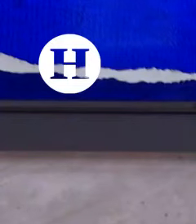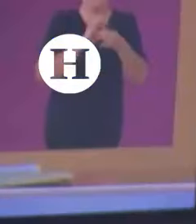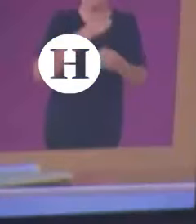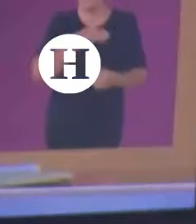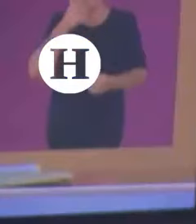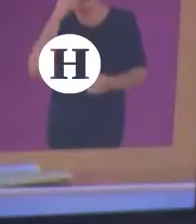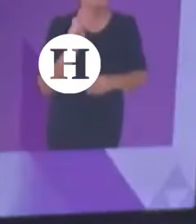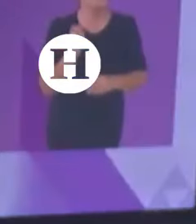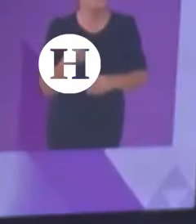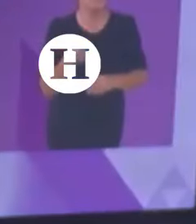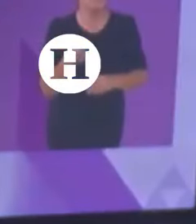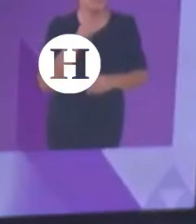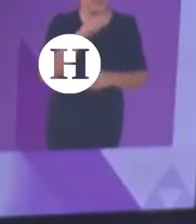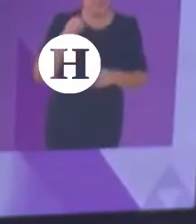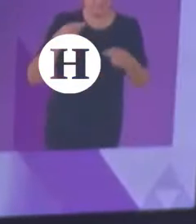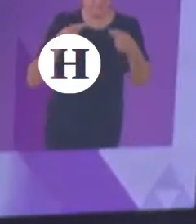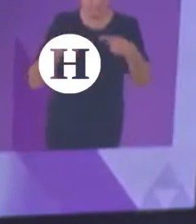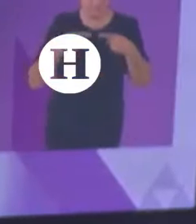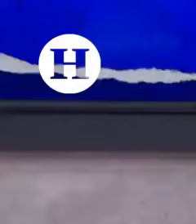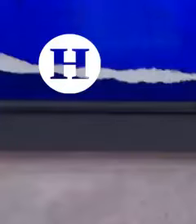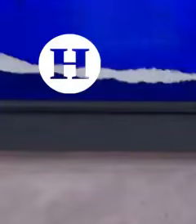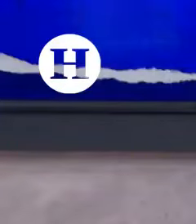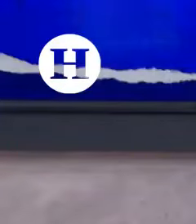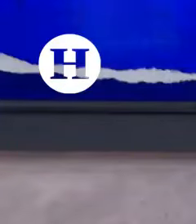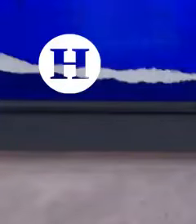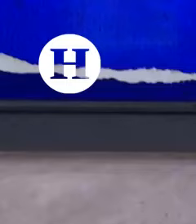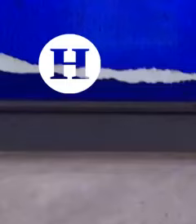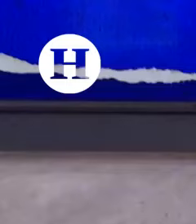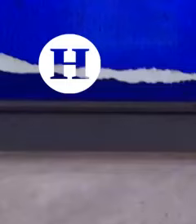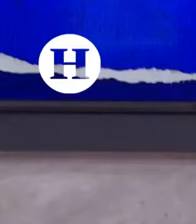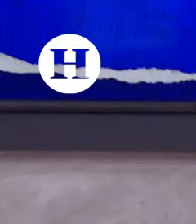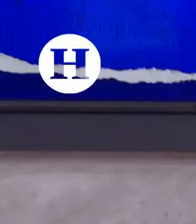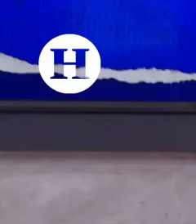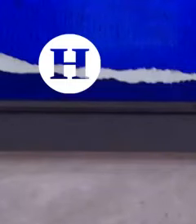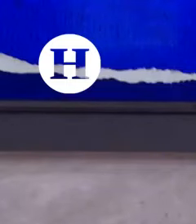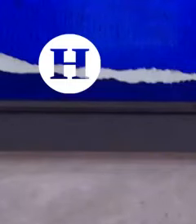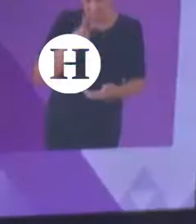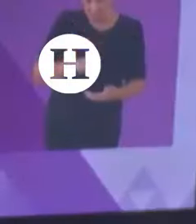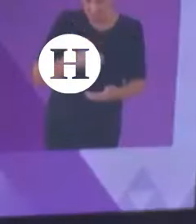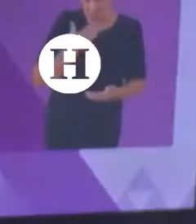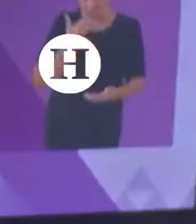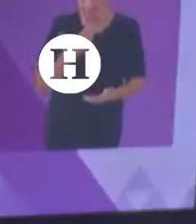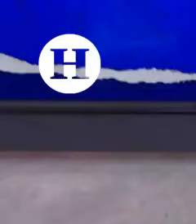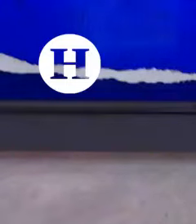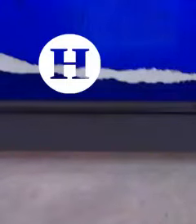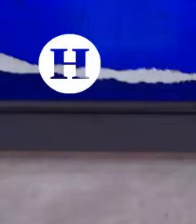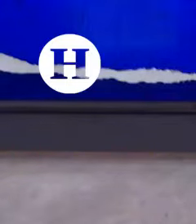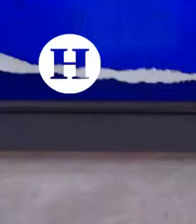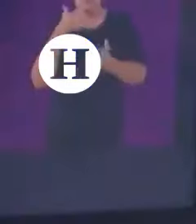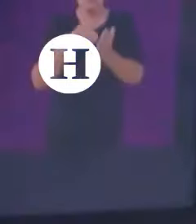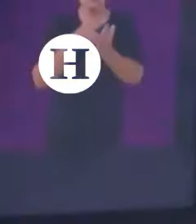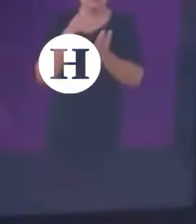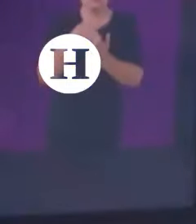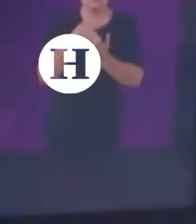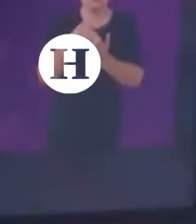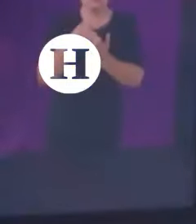todavía en la universidad pero este A lo mejor yo estaba así ya Ya a punto de terminar el la cocción pero en fin di el viejazo no se